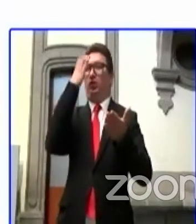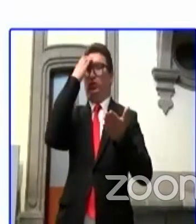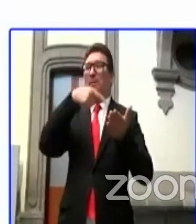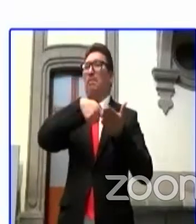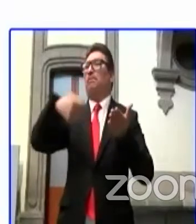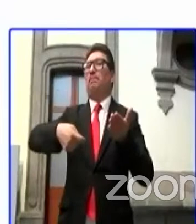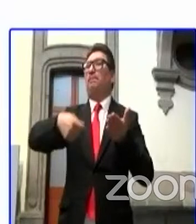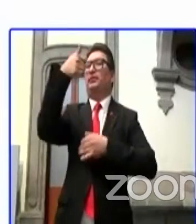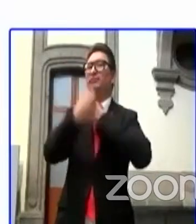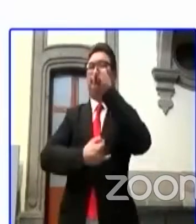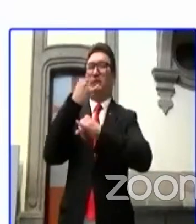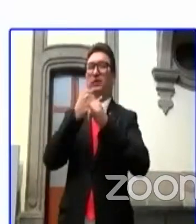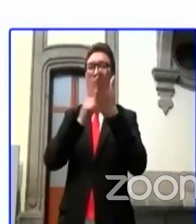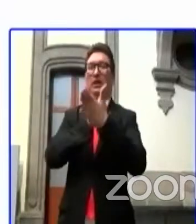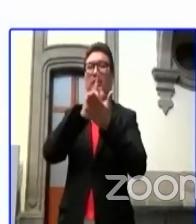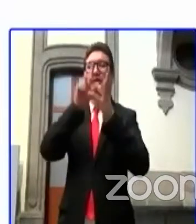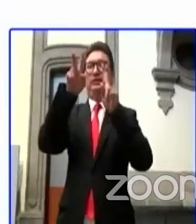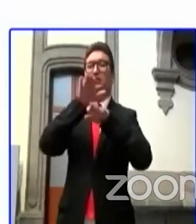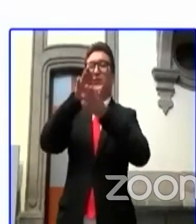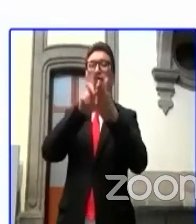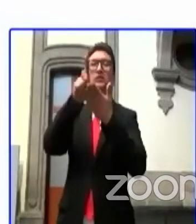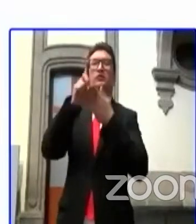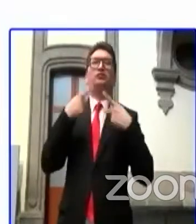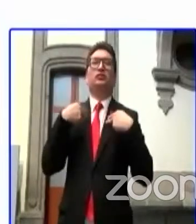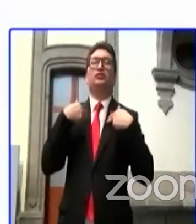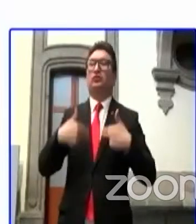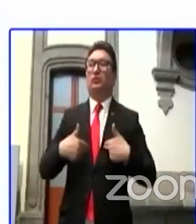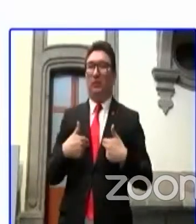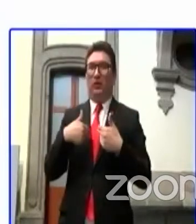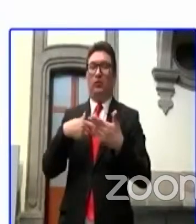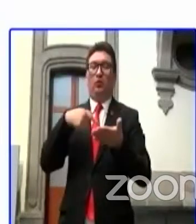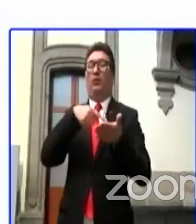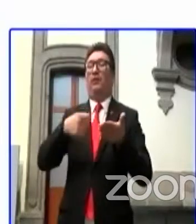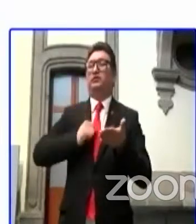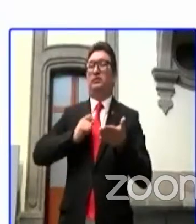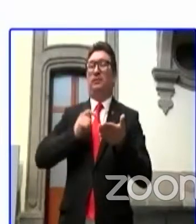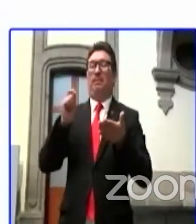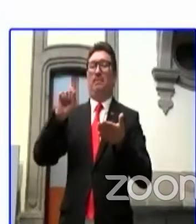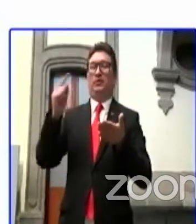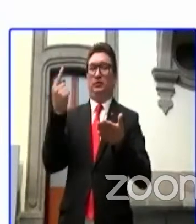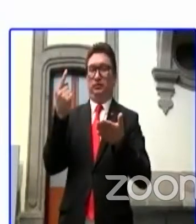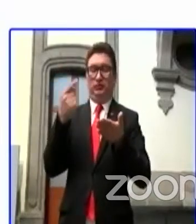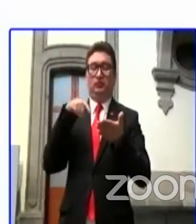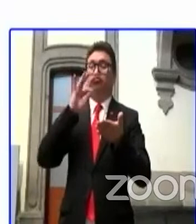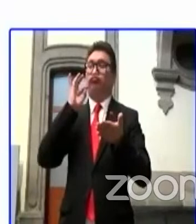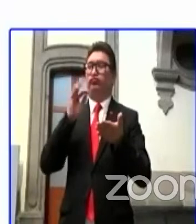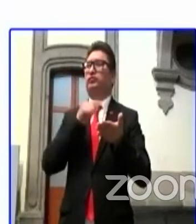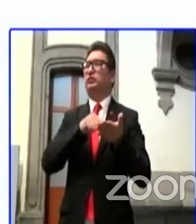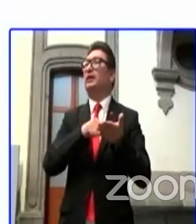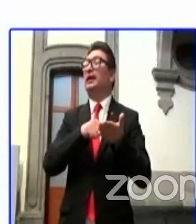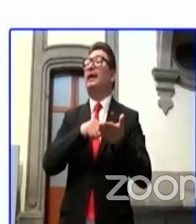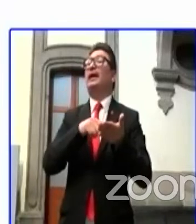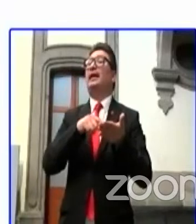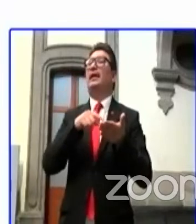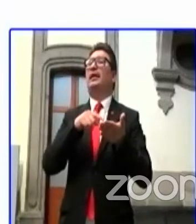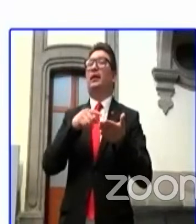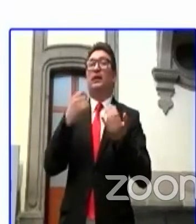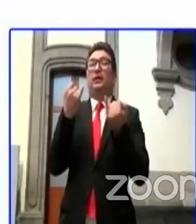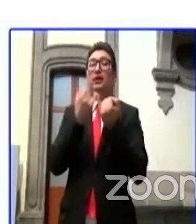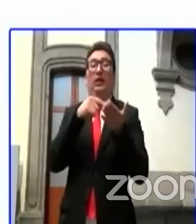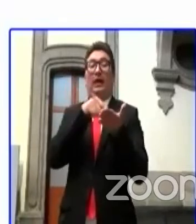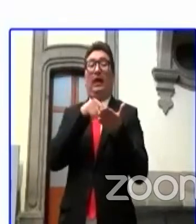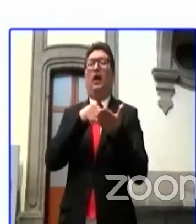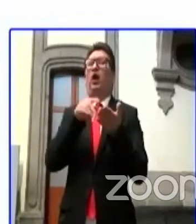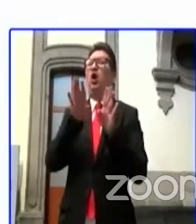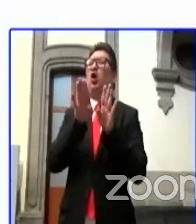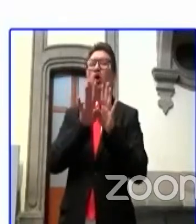tratado internacional de derechos humanos del siglo XXI. Además, dicho sea de paso, es el resultado